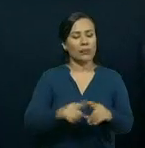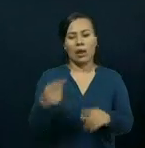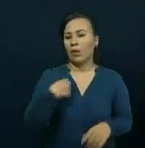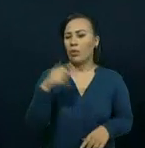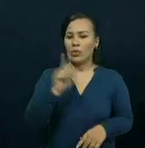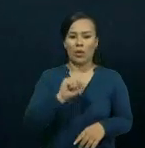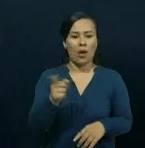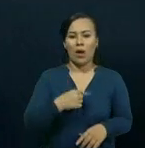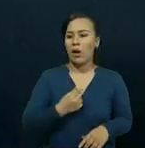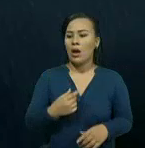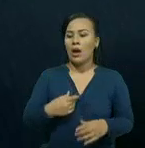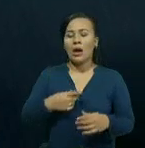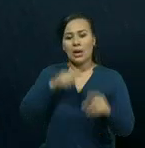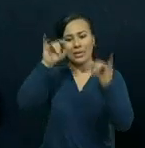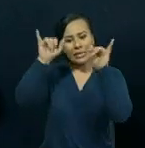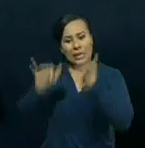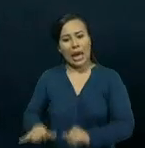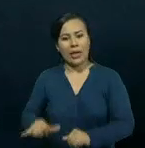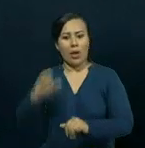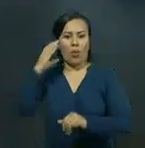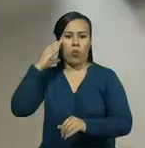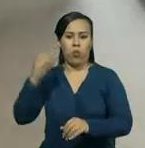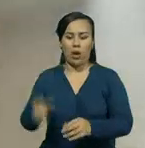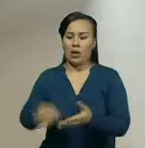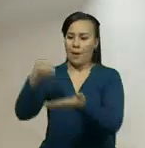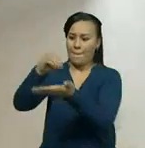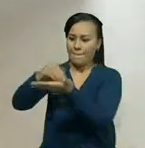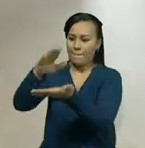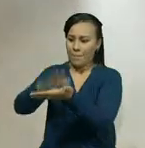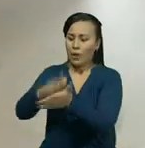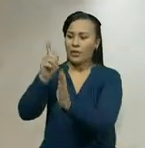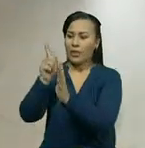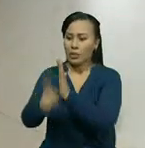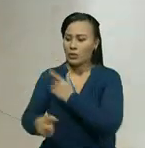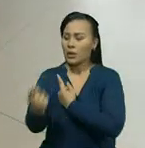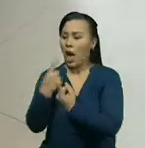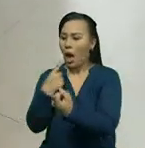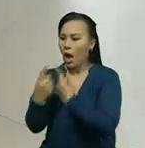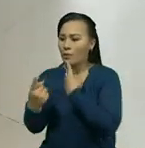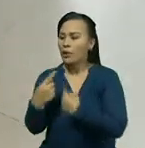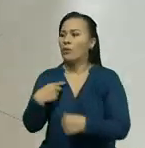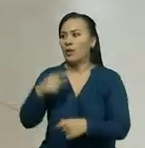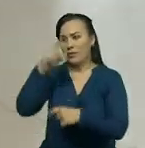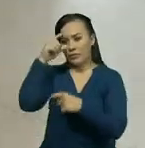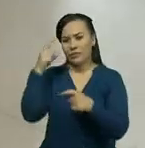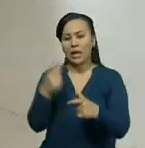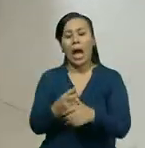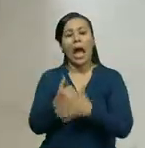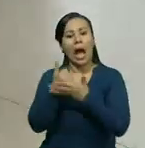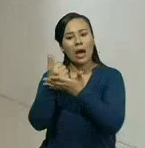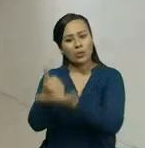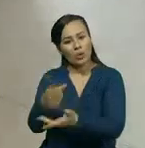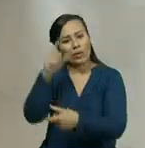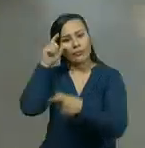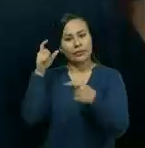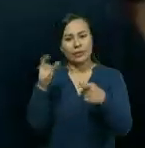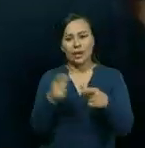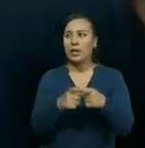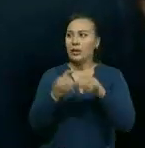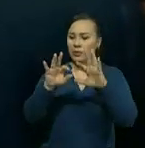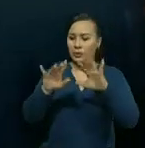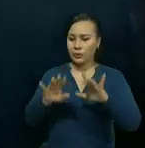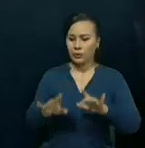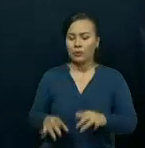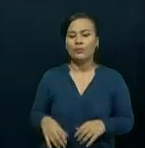regresó, presentó la denuncia, compareció a fiscalía, rindió su versión y eso ayuda a fiscalía para tener como un elemento